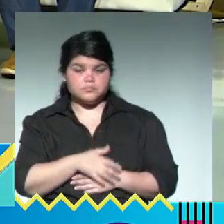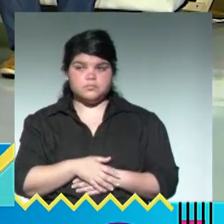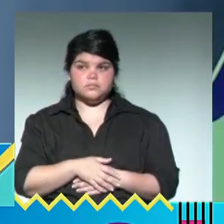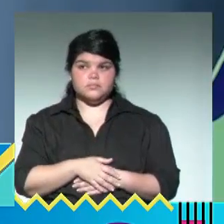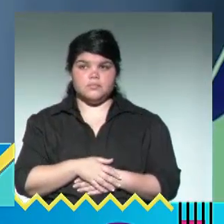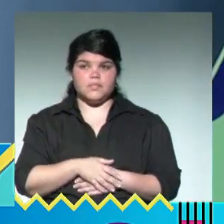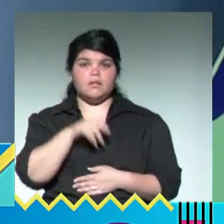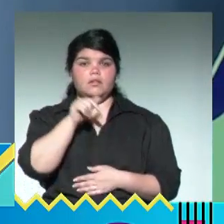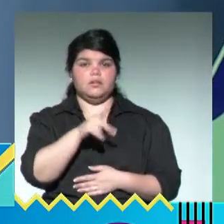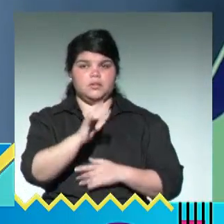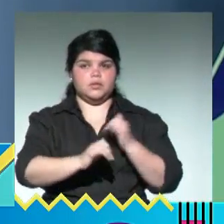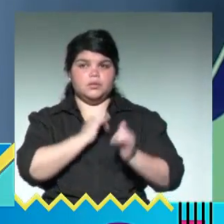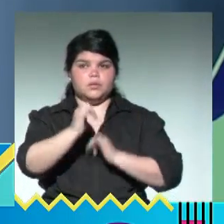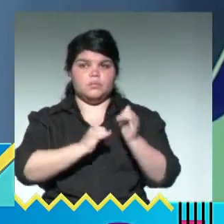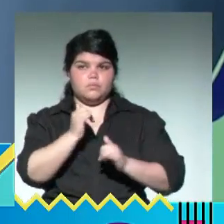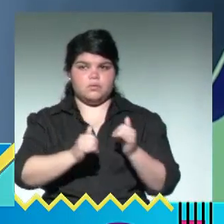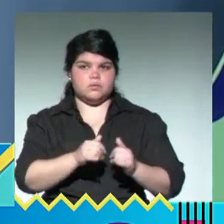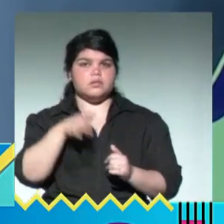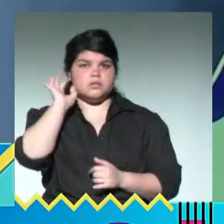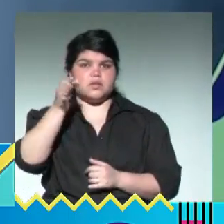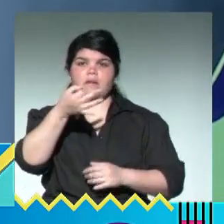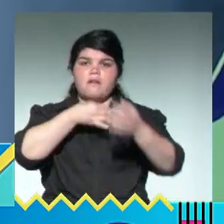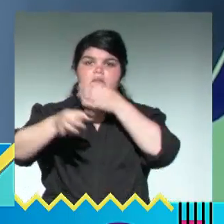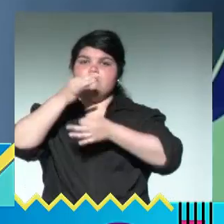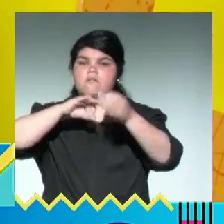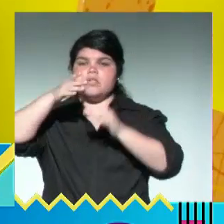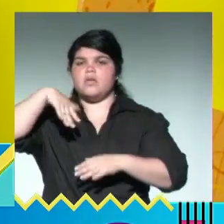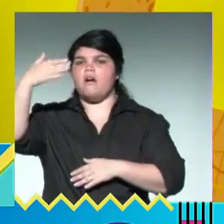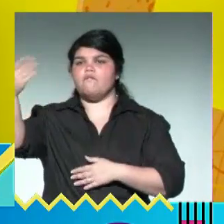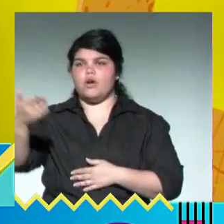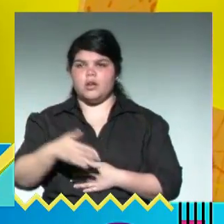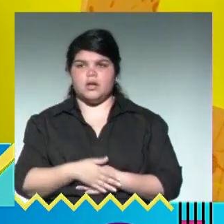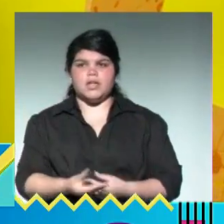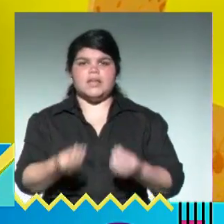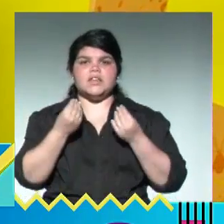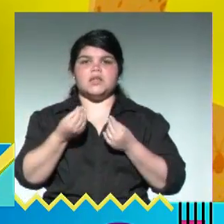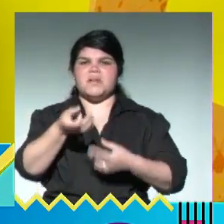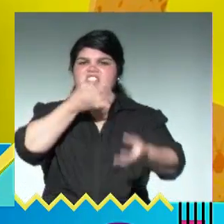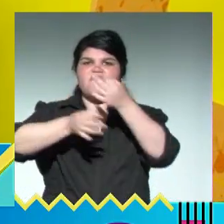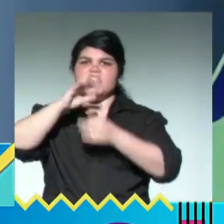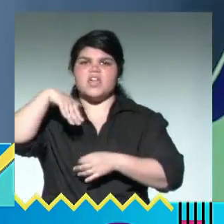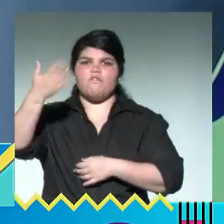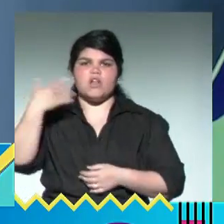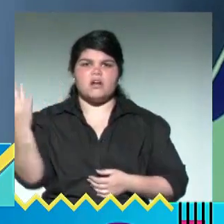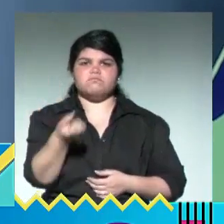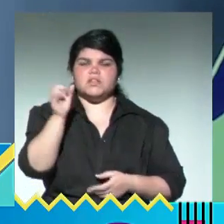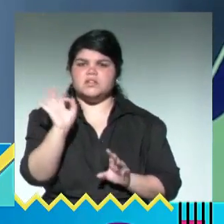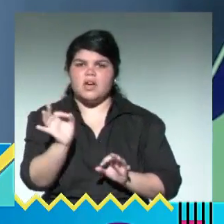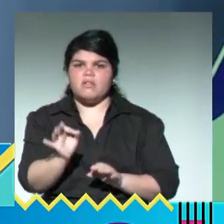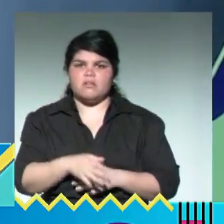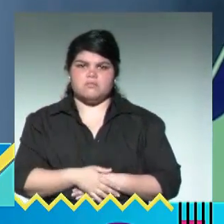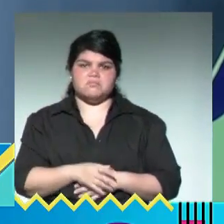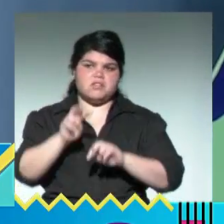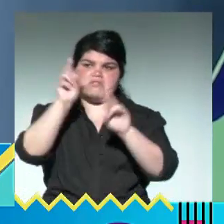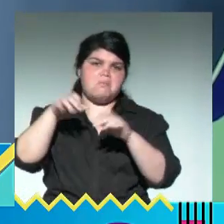como un nivel muy alto y era como muy optimista el nivel de exportaciones. Bueno, también, ¿qué va a pasar si eso no se logra? Digo, por cuestiones internacionales, por